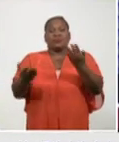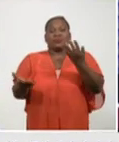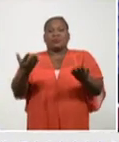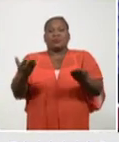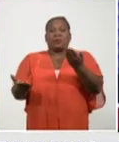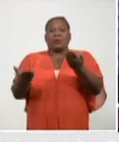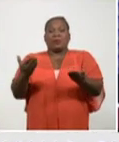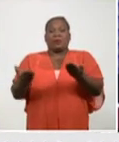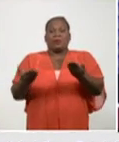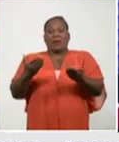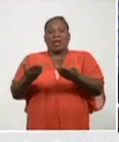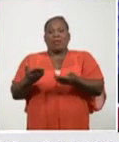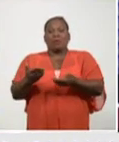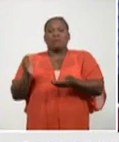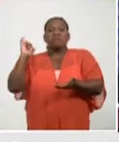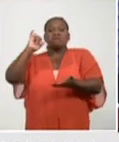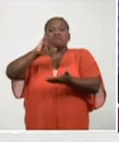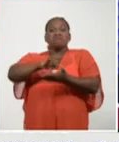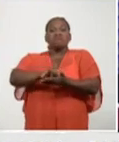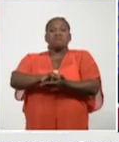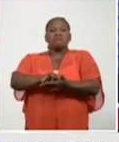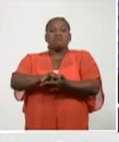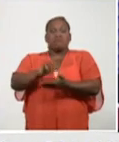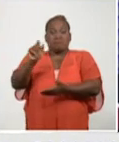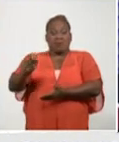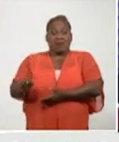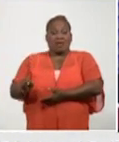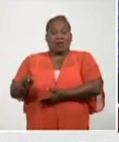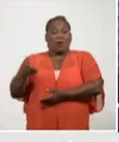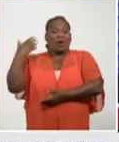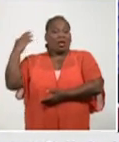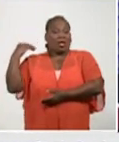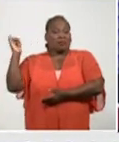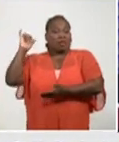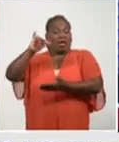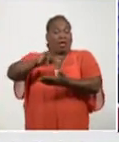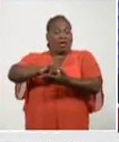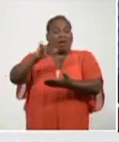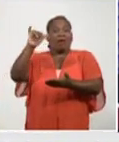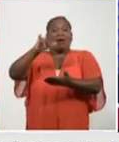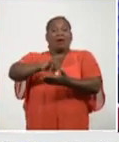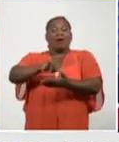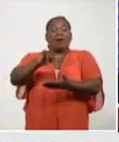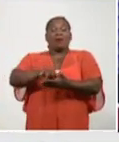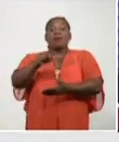de viajeros que están arribando y la medida de exigir el PCR